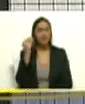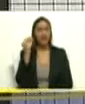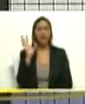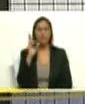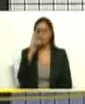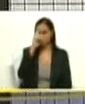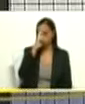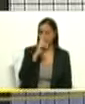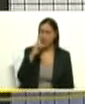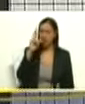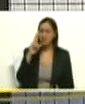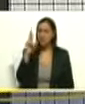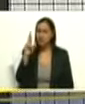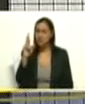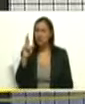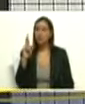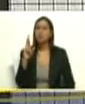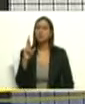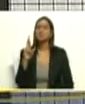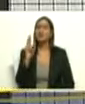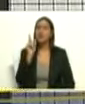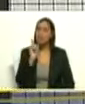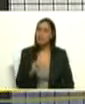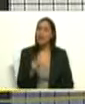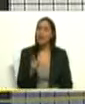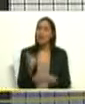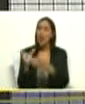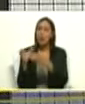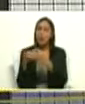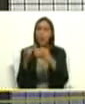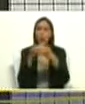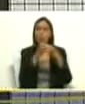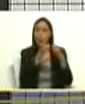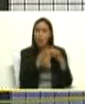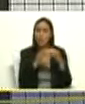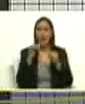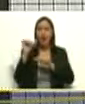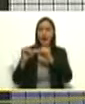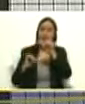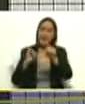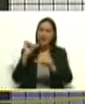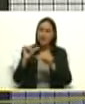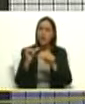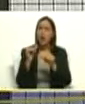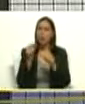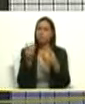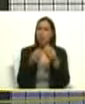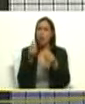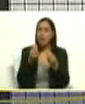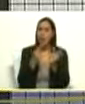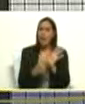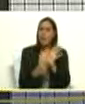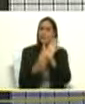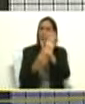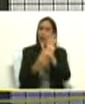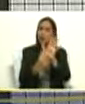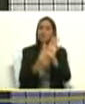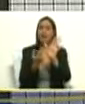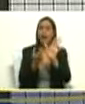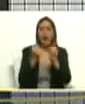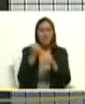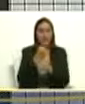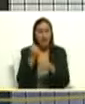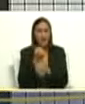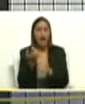reflexión y que cada generación presente su balance Ah Fernando cada generación Fernando